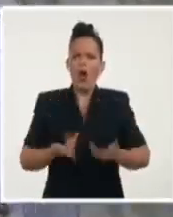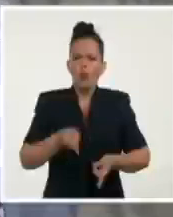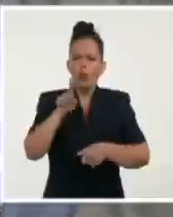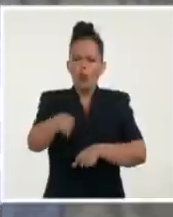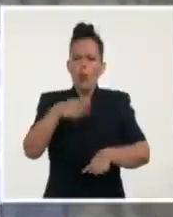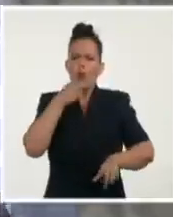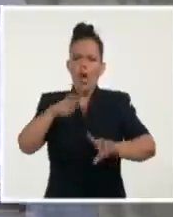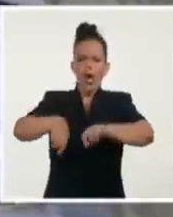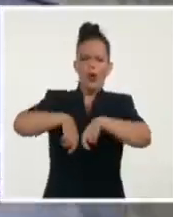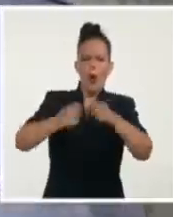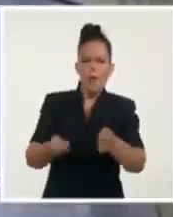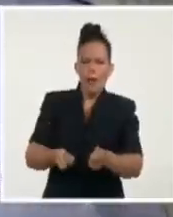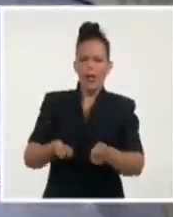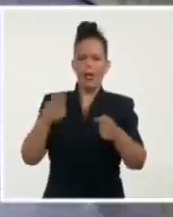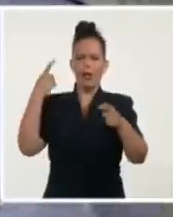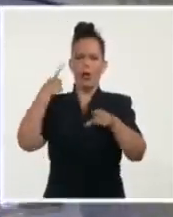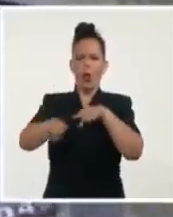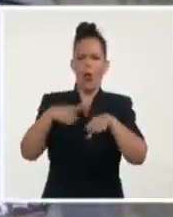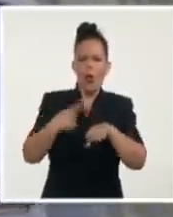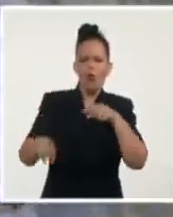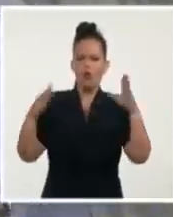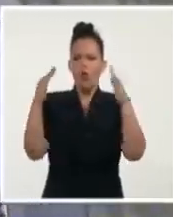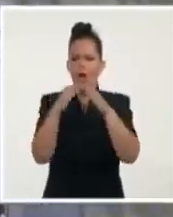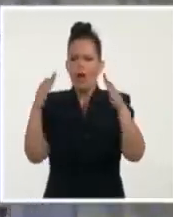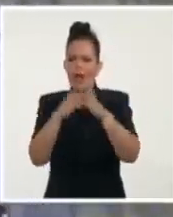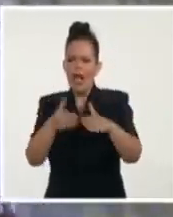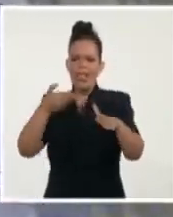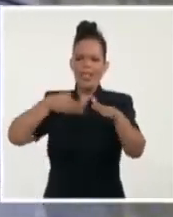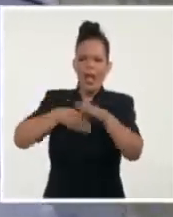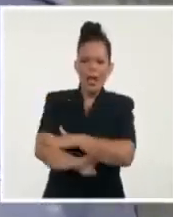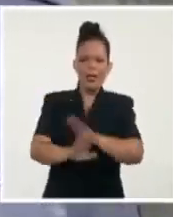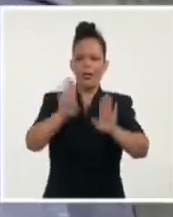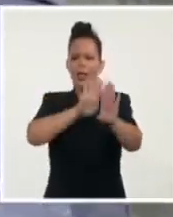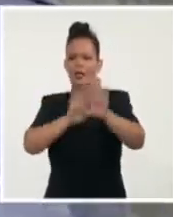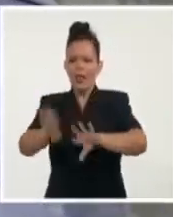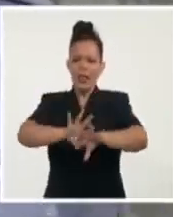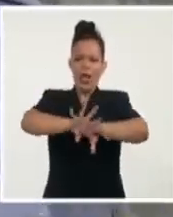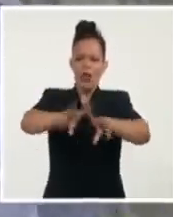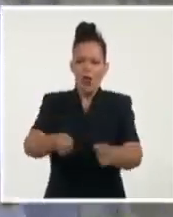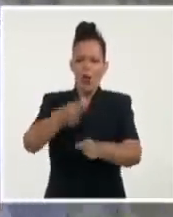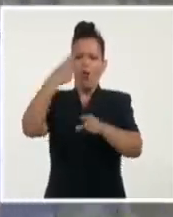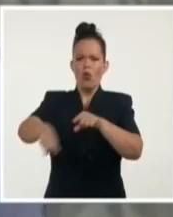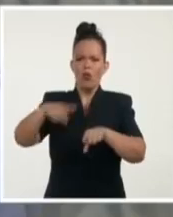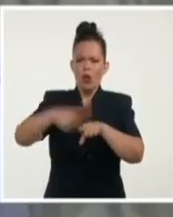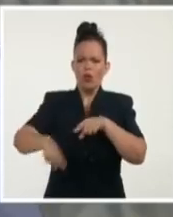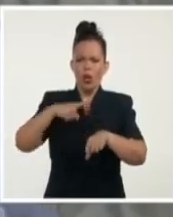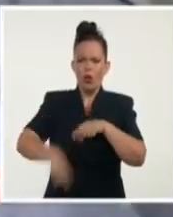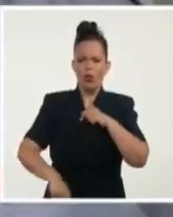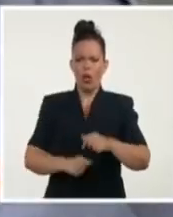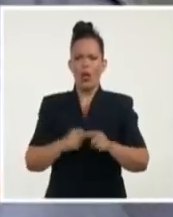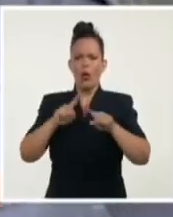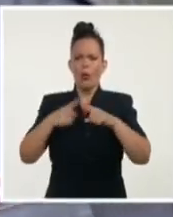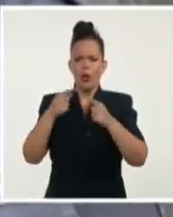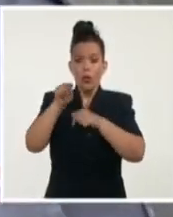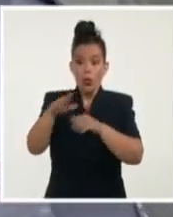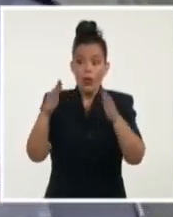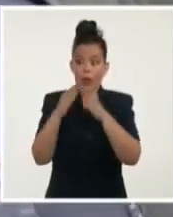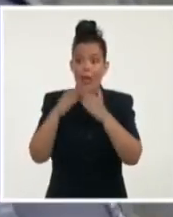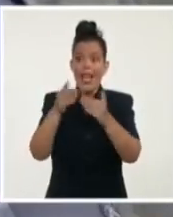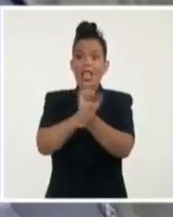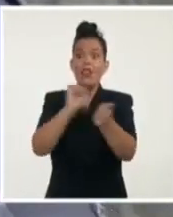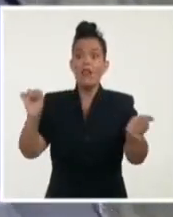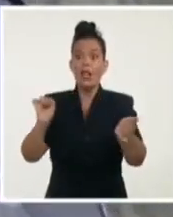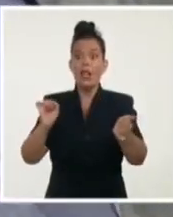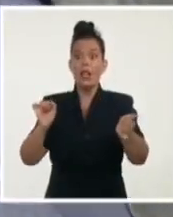le puedas tirar piedra a las tiendas? ¿Que tú puedas robar? ¿Que tú puedas saquear cuando tú has vivido toda una vida libre? Y él no me contestaba